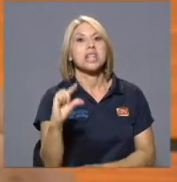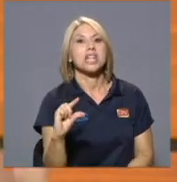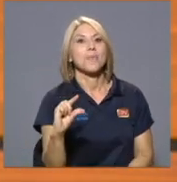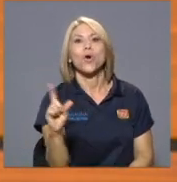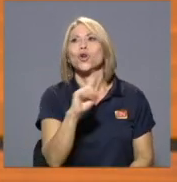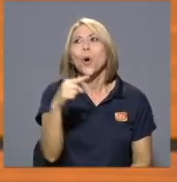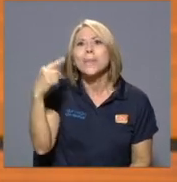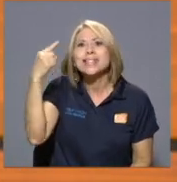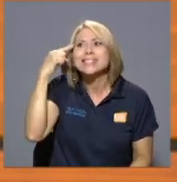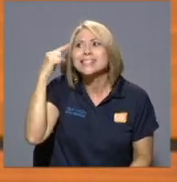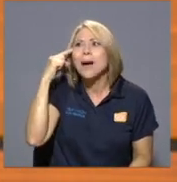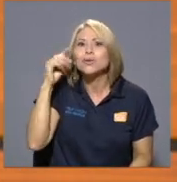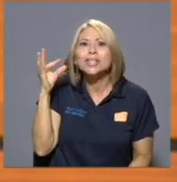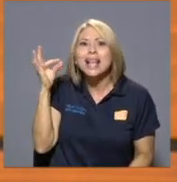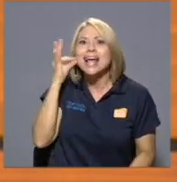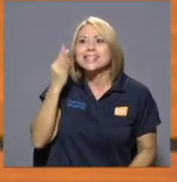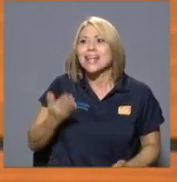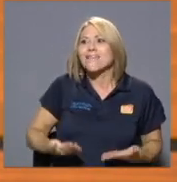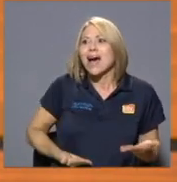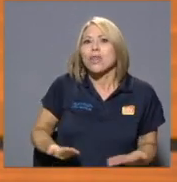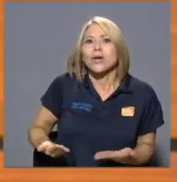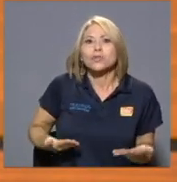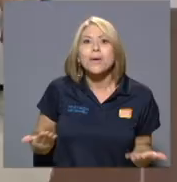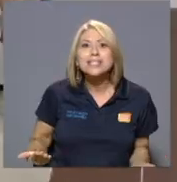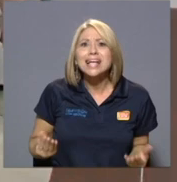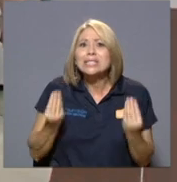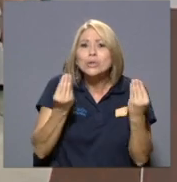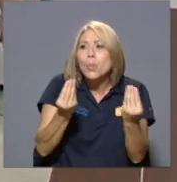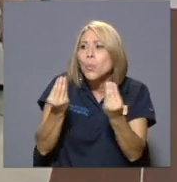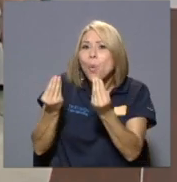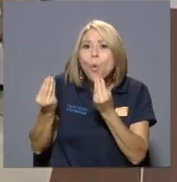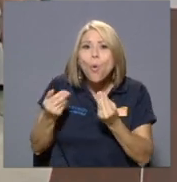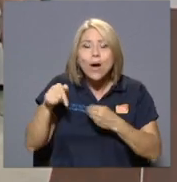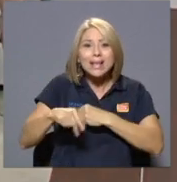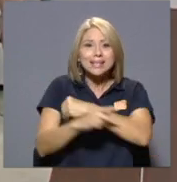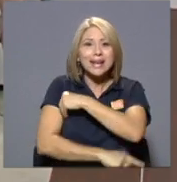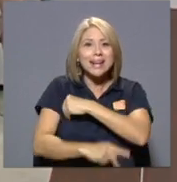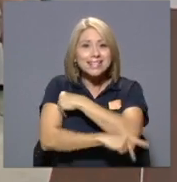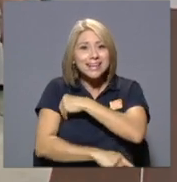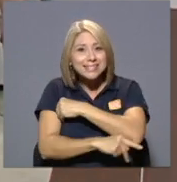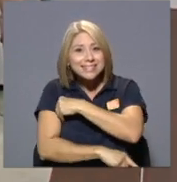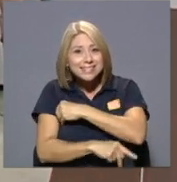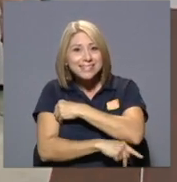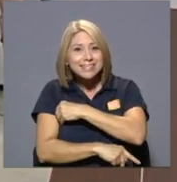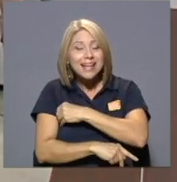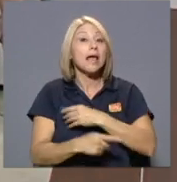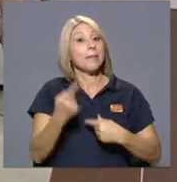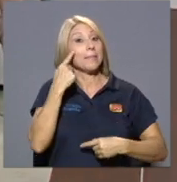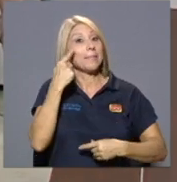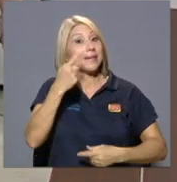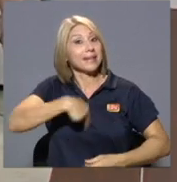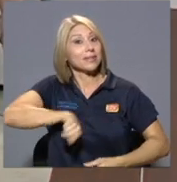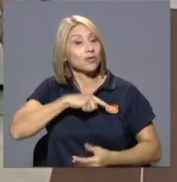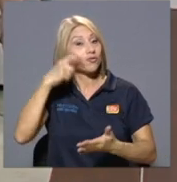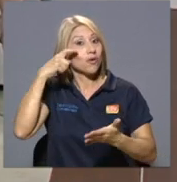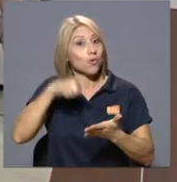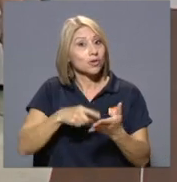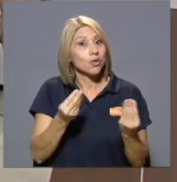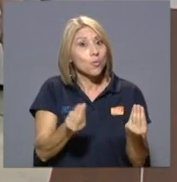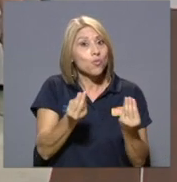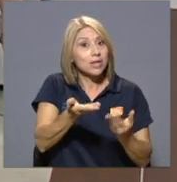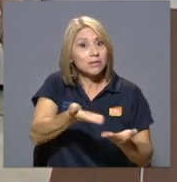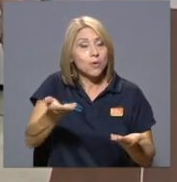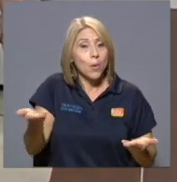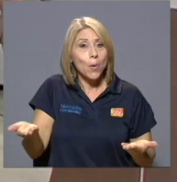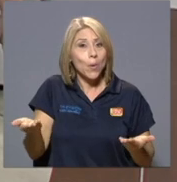trabajadora enorme en este país. Ahí yo haría solamente un apunte, porque hoy que estamos reconociendo luchas, habría que tratar también